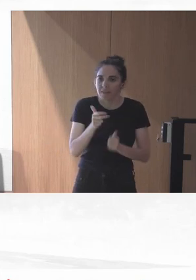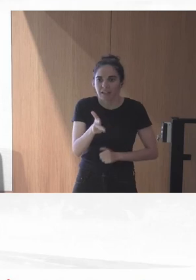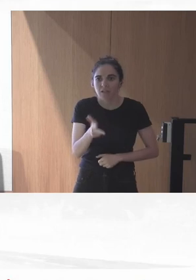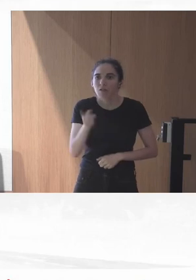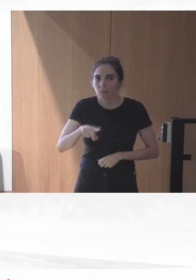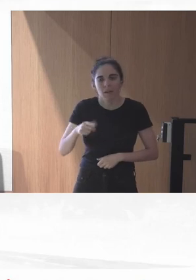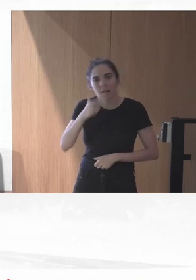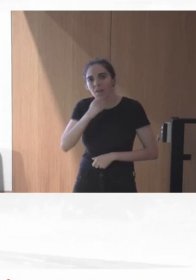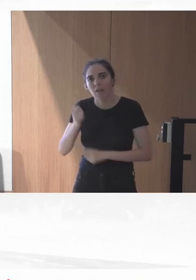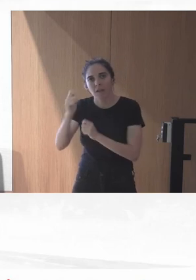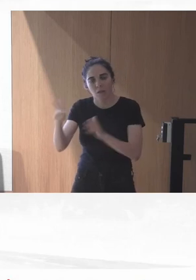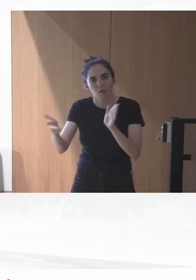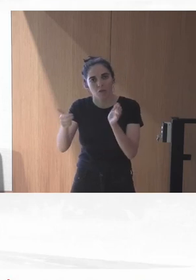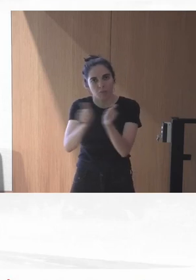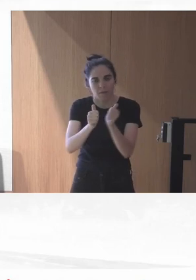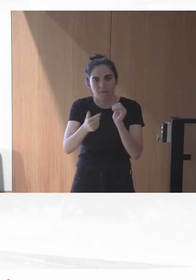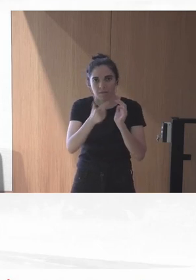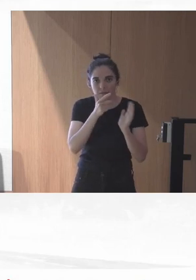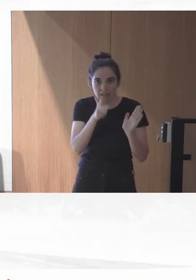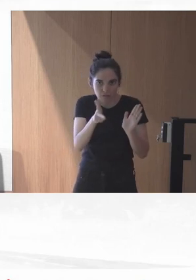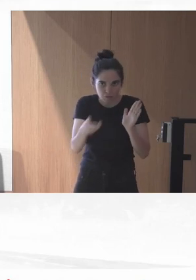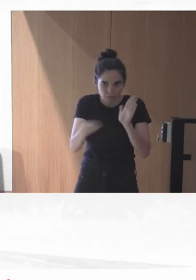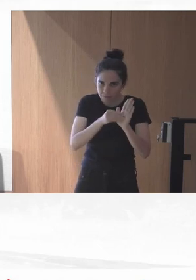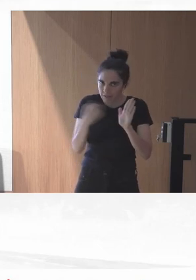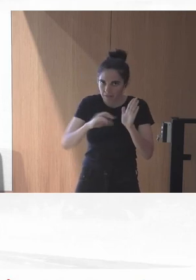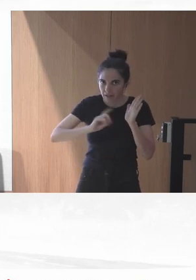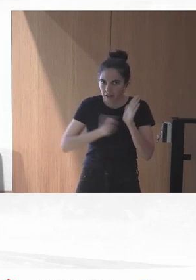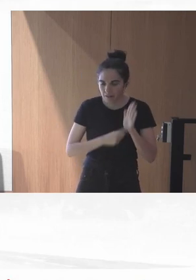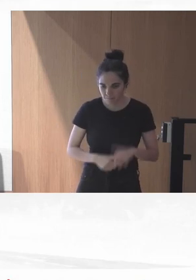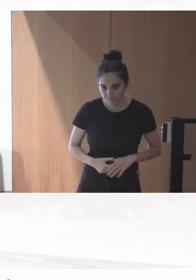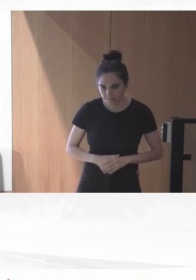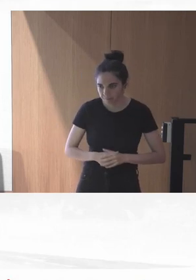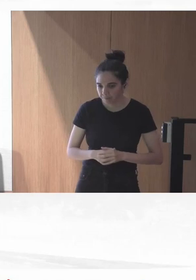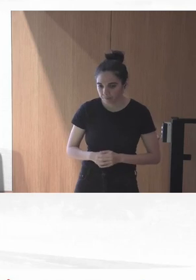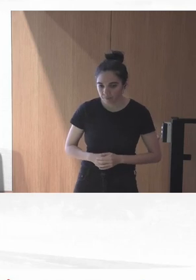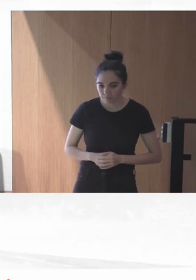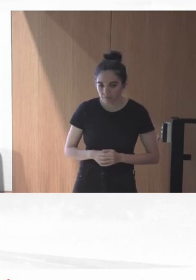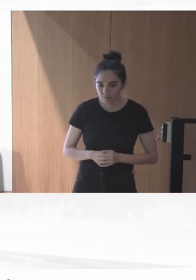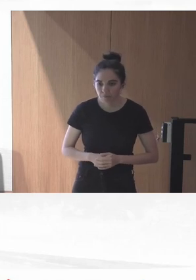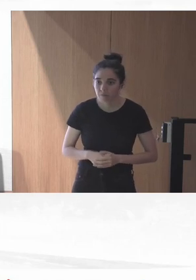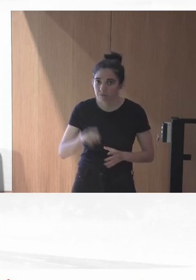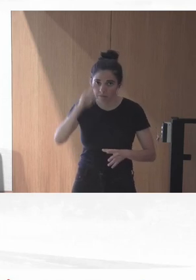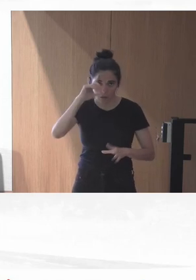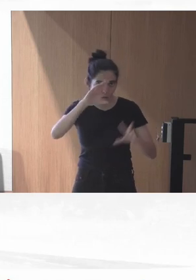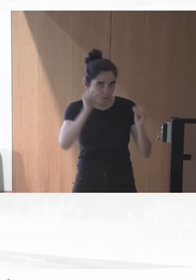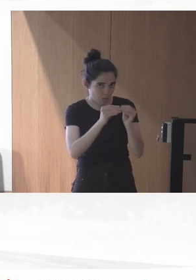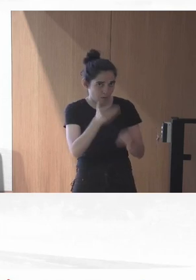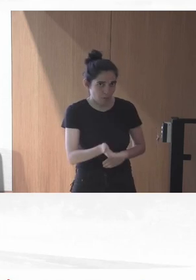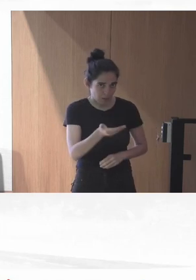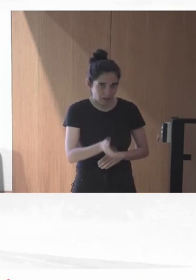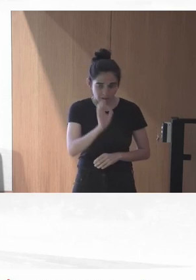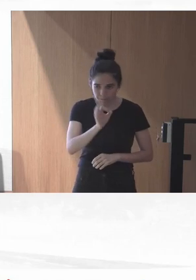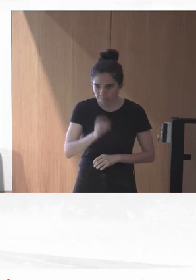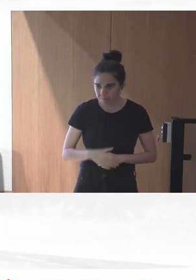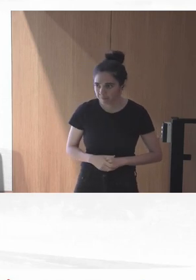por un facilitador. es una conclusión muy importante. Sí,